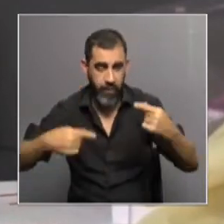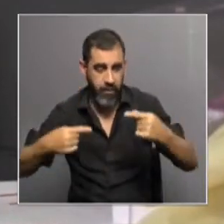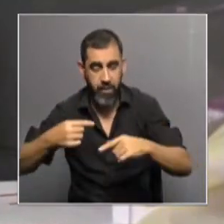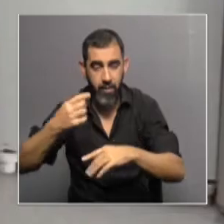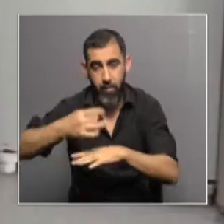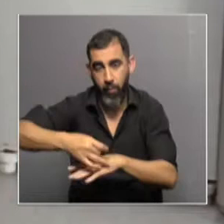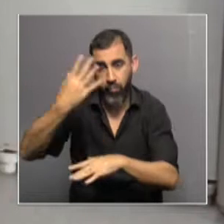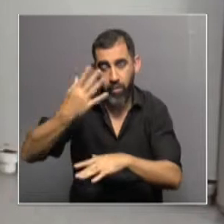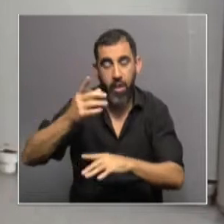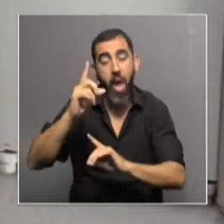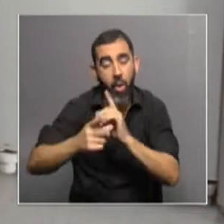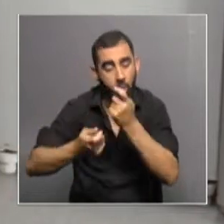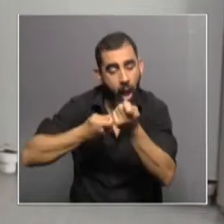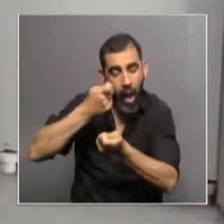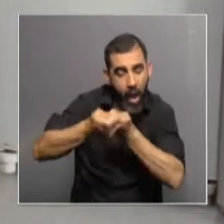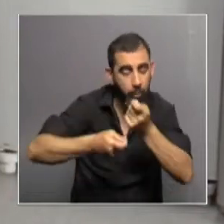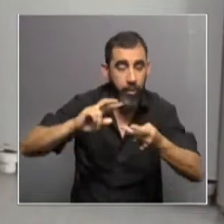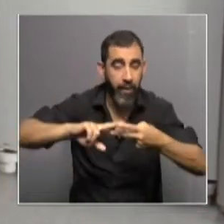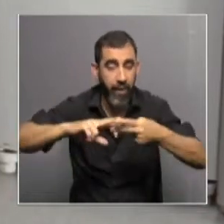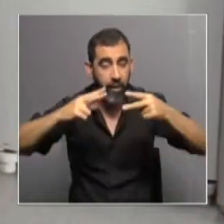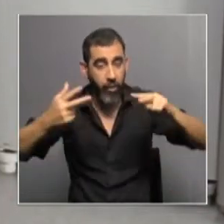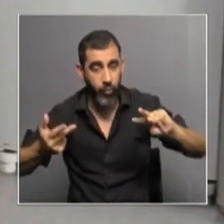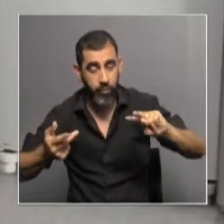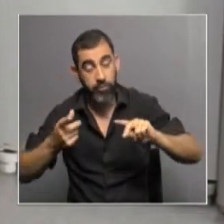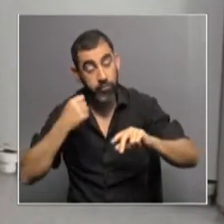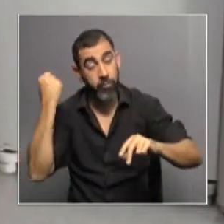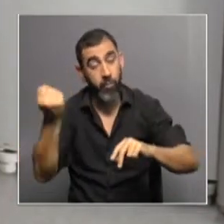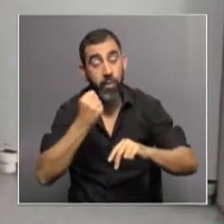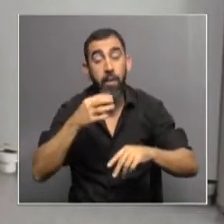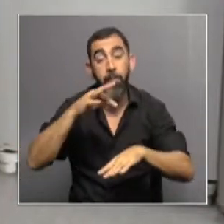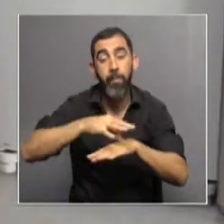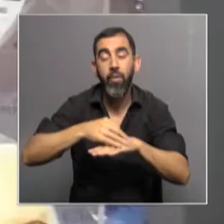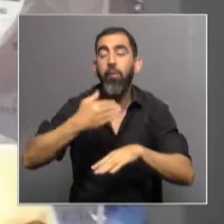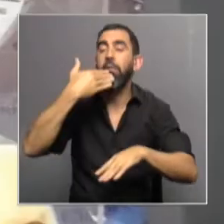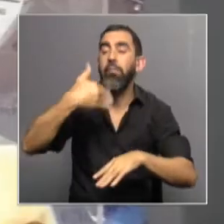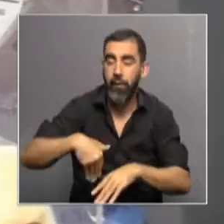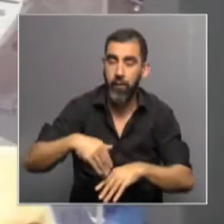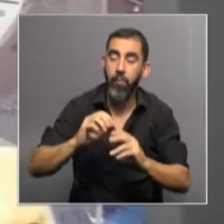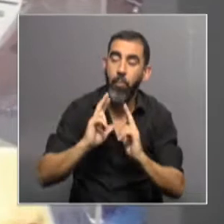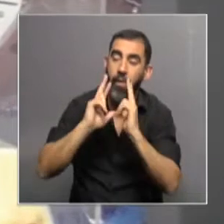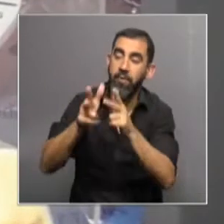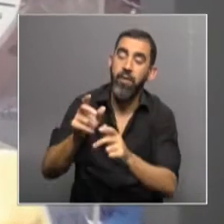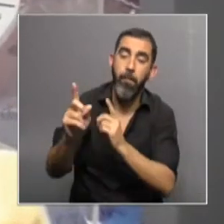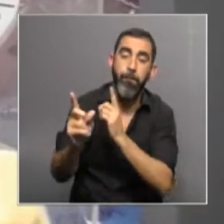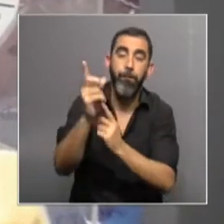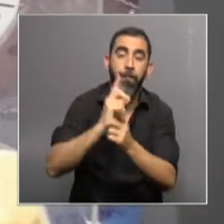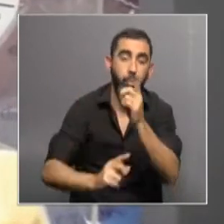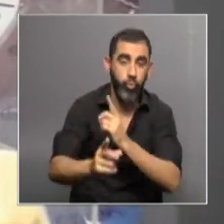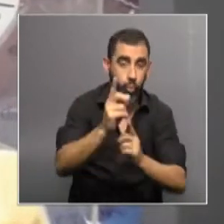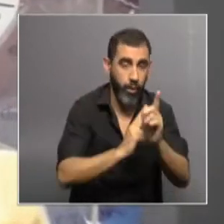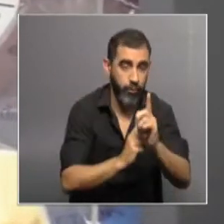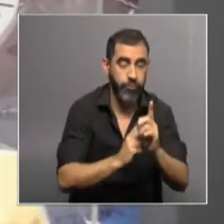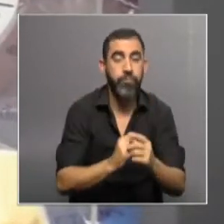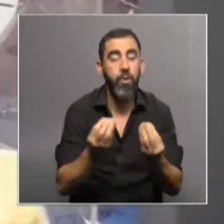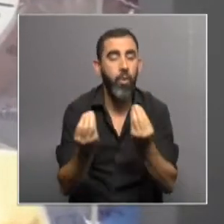disciplinas existe algún aporte posible de la genómica y es muy importante que el médico lo entienda para poder transmitir eso del paciente muchos de estos